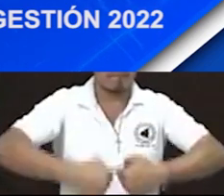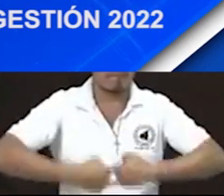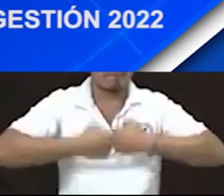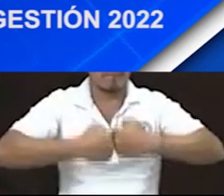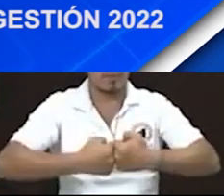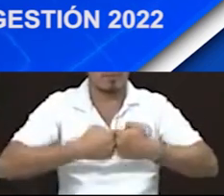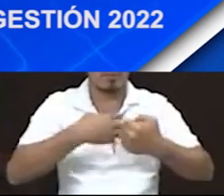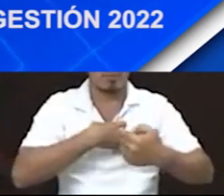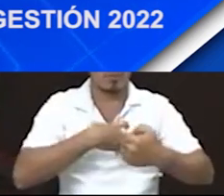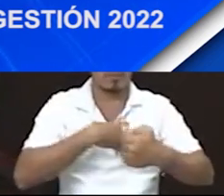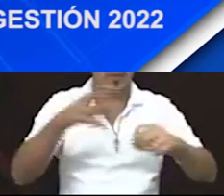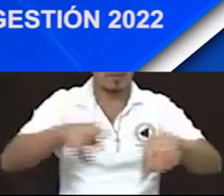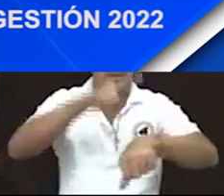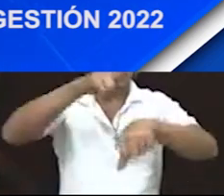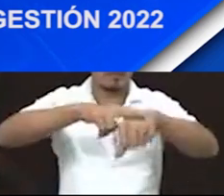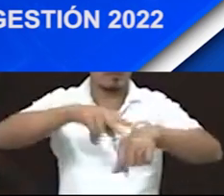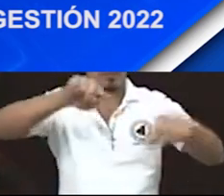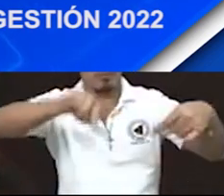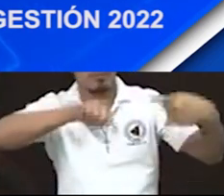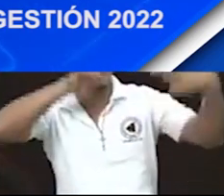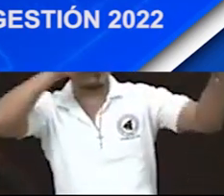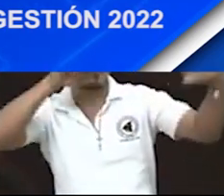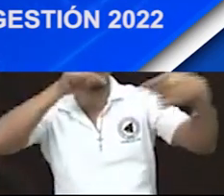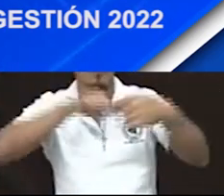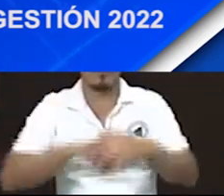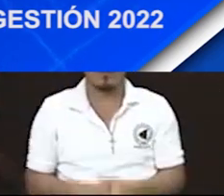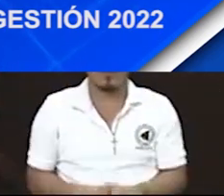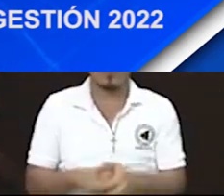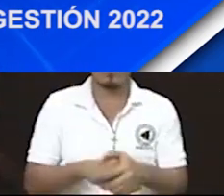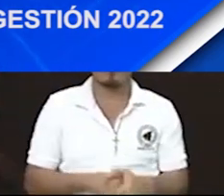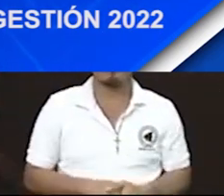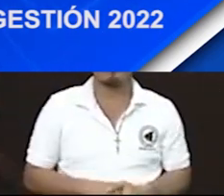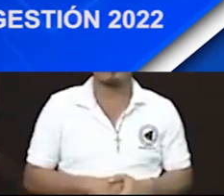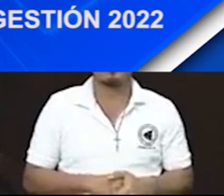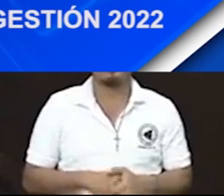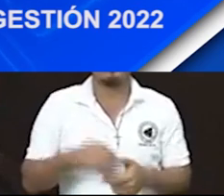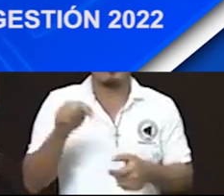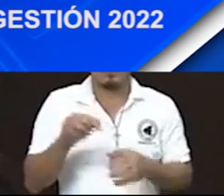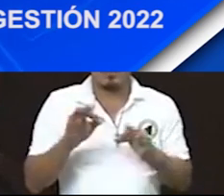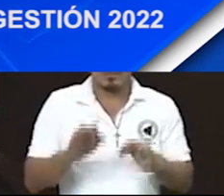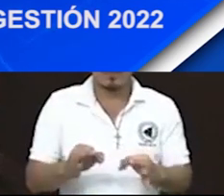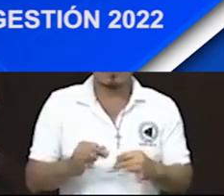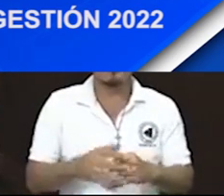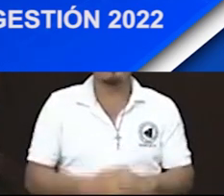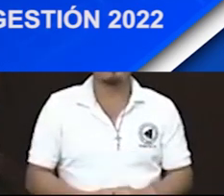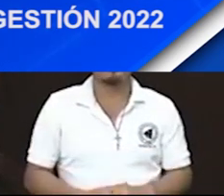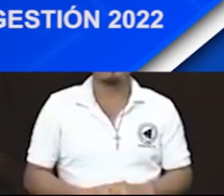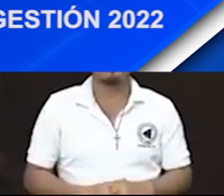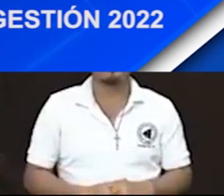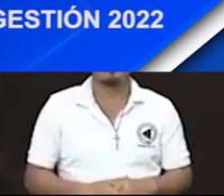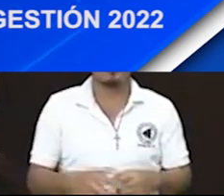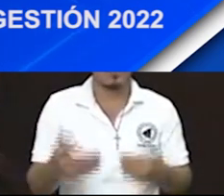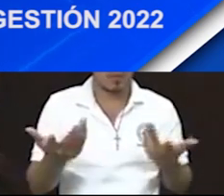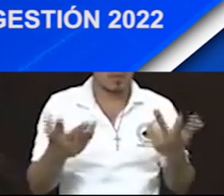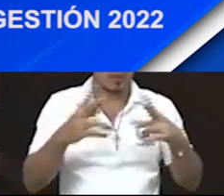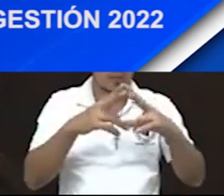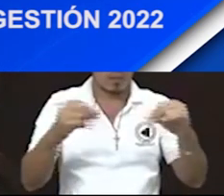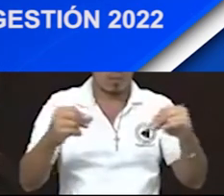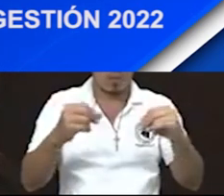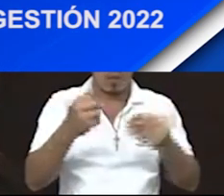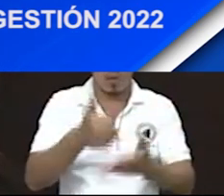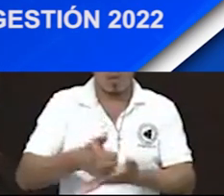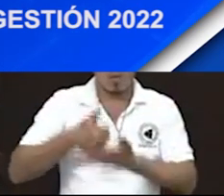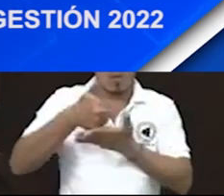fortalecer su sistema nacional antilavado, ubicándolo en una posición de país